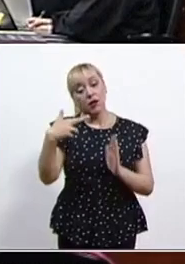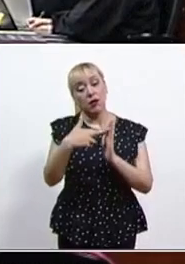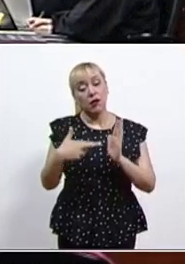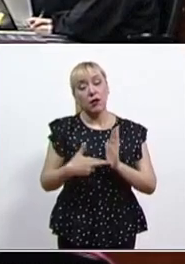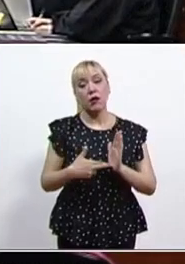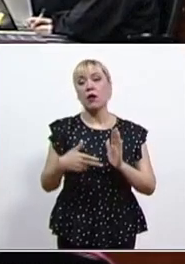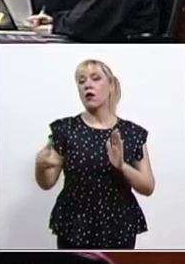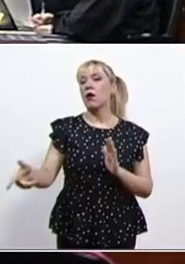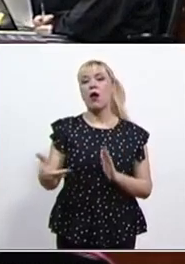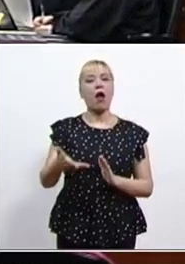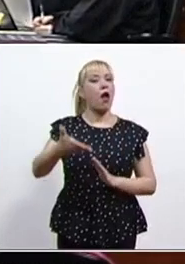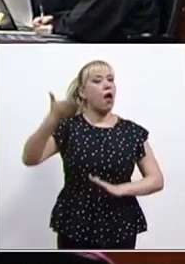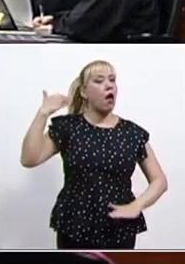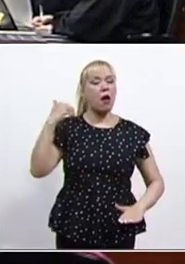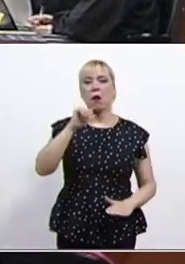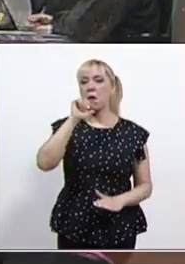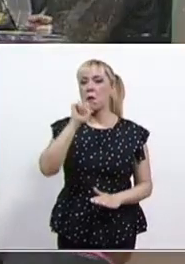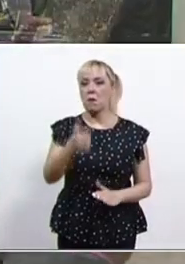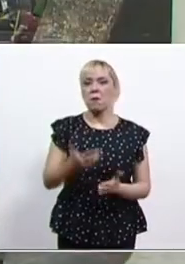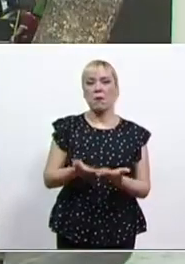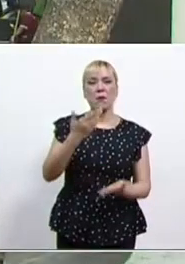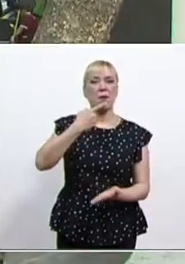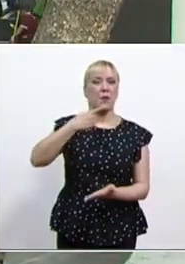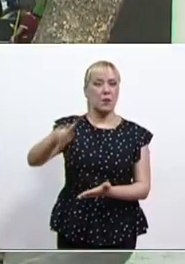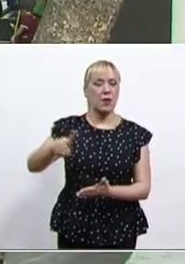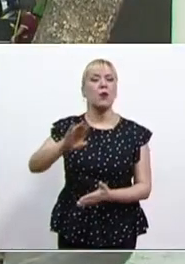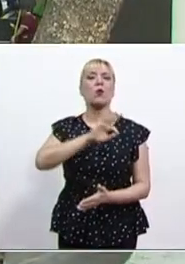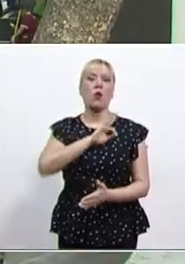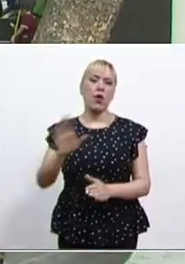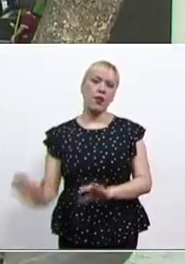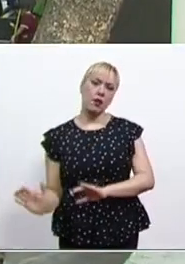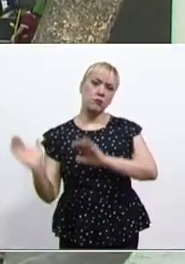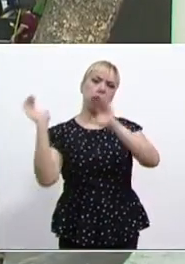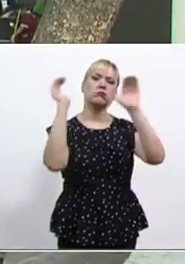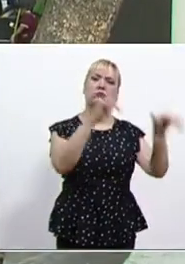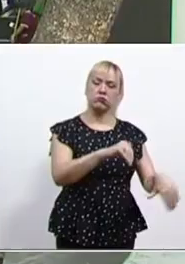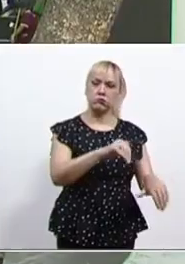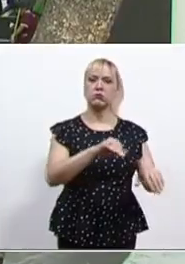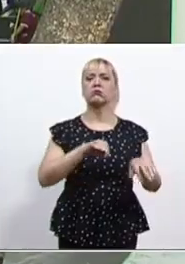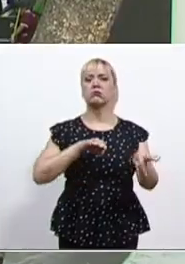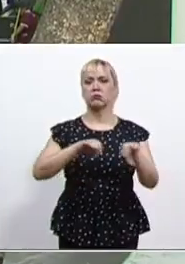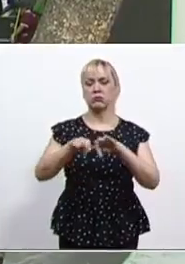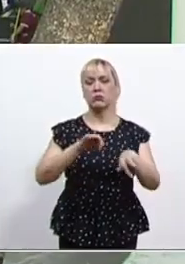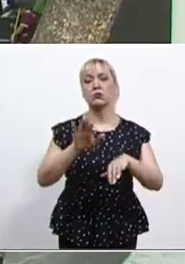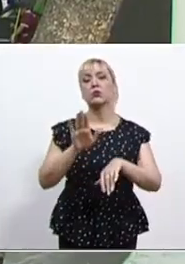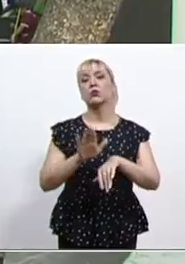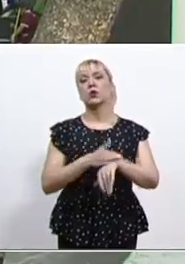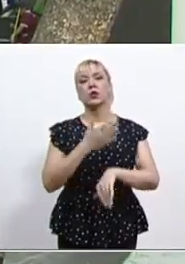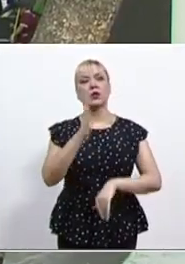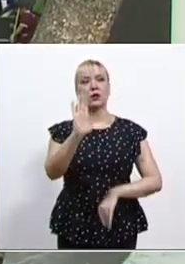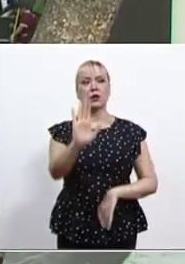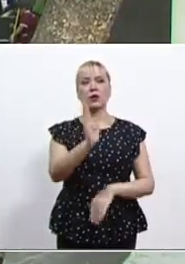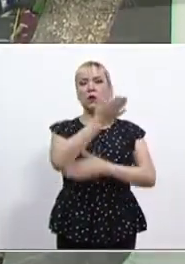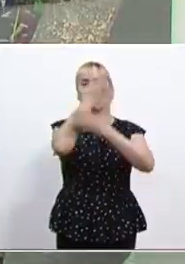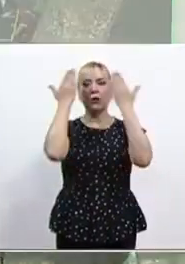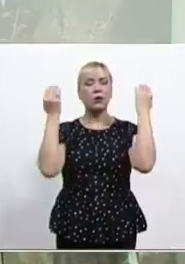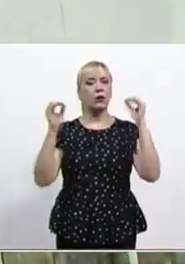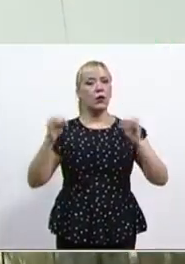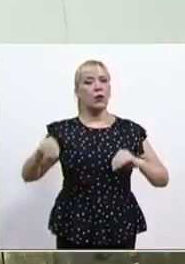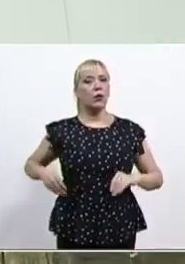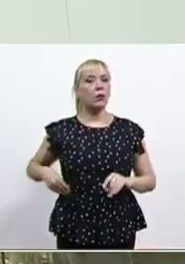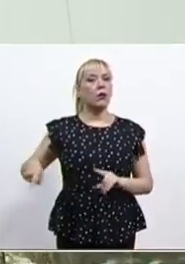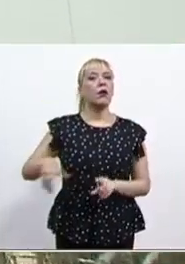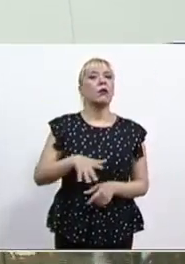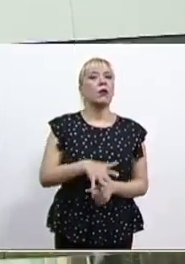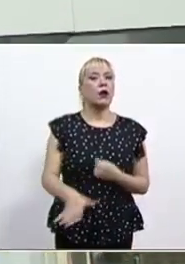sujeta o sujeto a proceso penal para ingresar al servicio profesional de carrera por violar el principio de presunción de inocencia. También invalidó